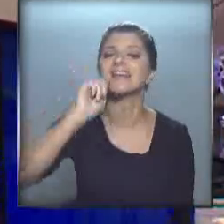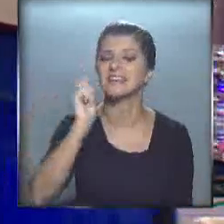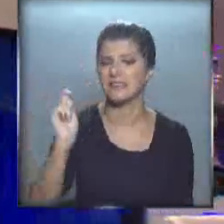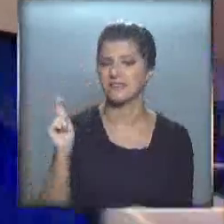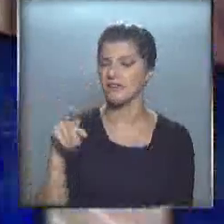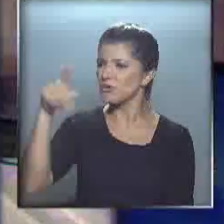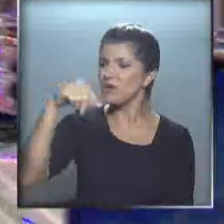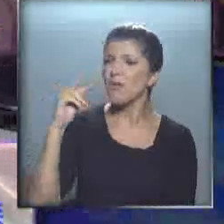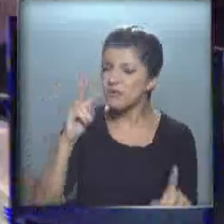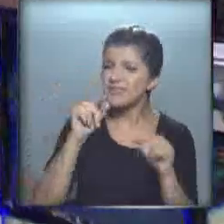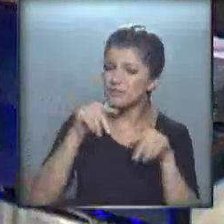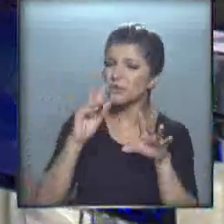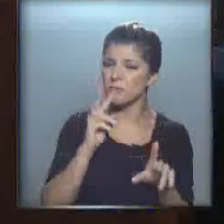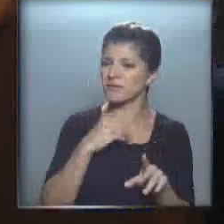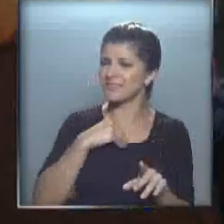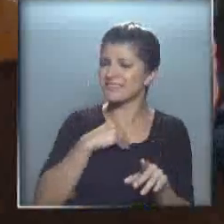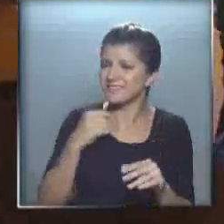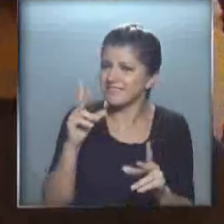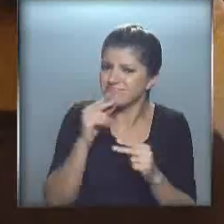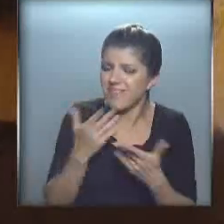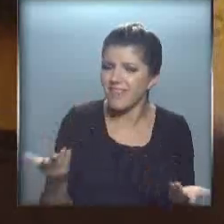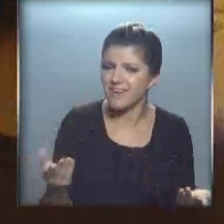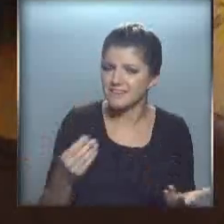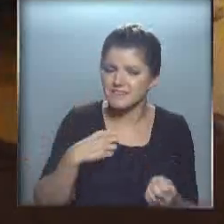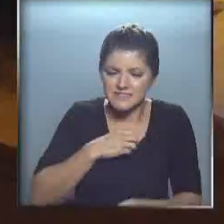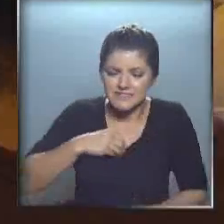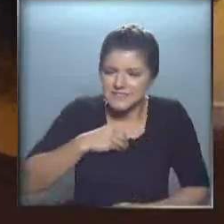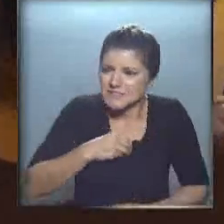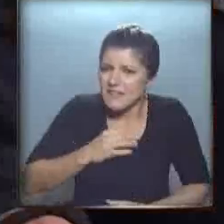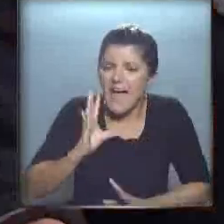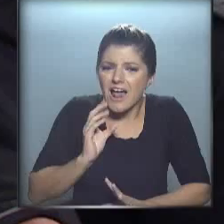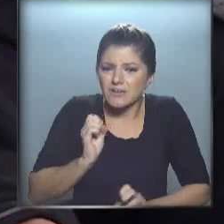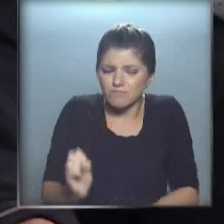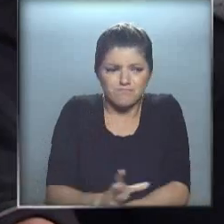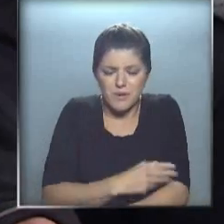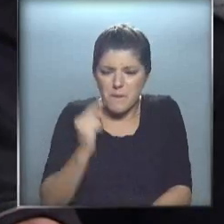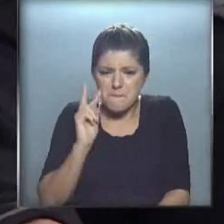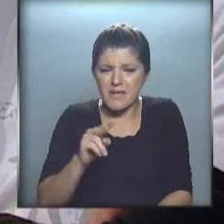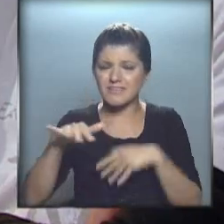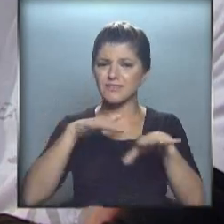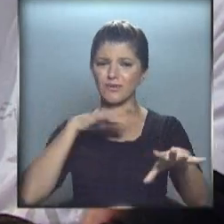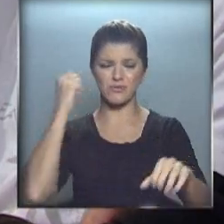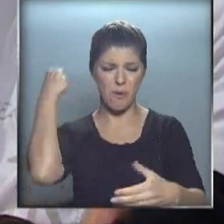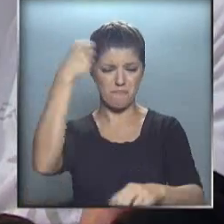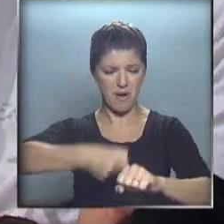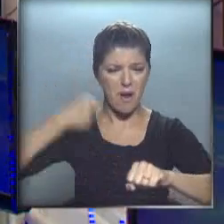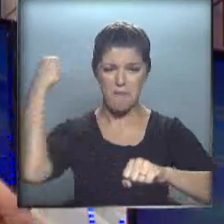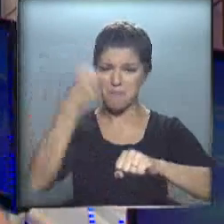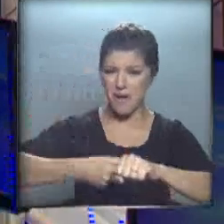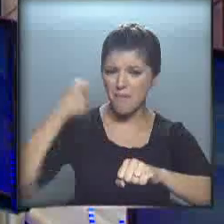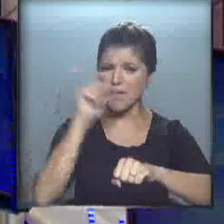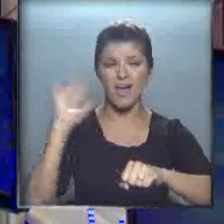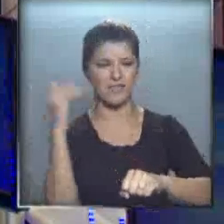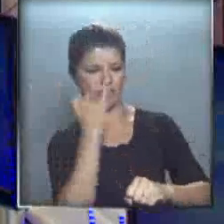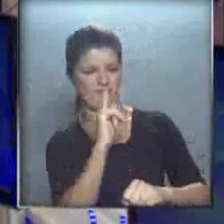no les pasa nada cuando ven eso? ¿Qué pasa? ¿No les corre cierto escalofrío de ver así la golpiza y es como que no